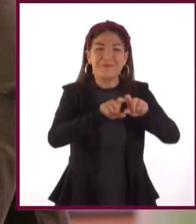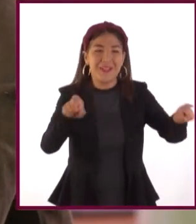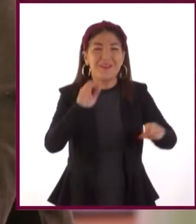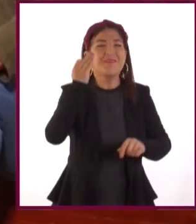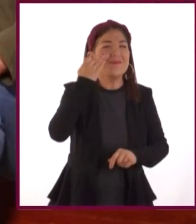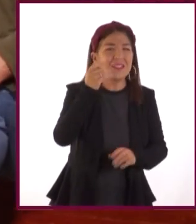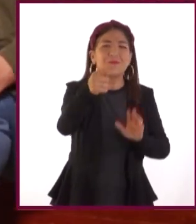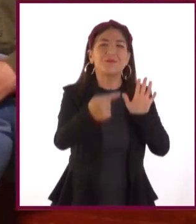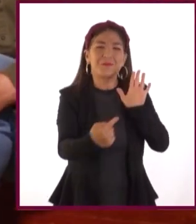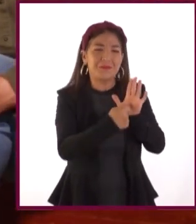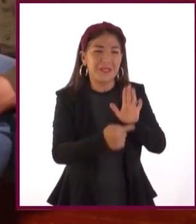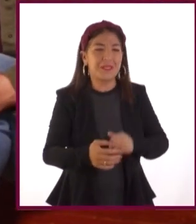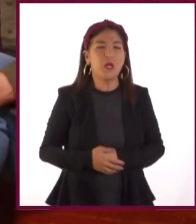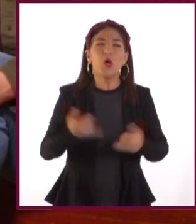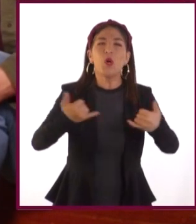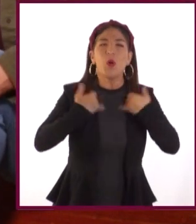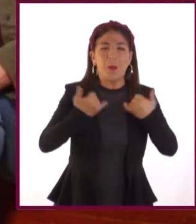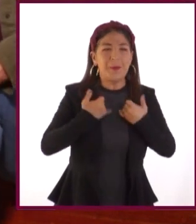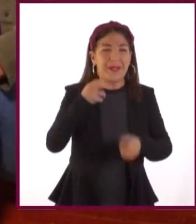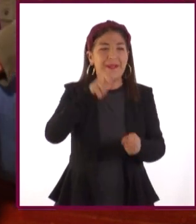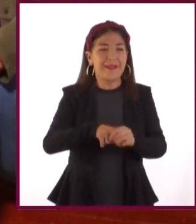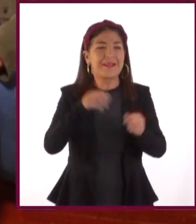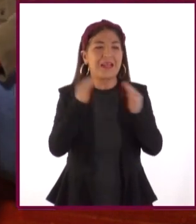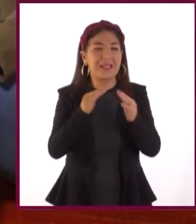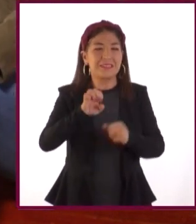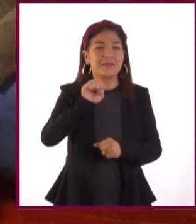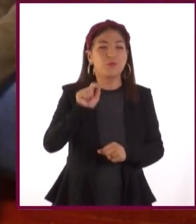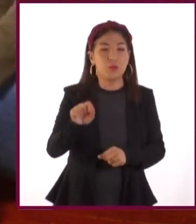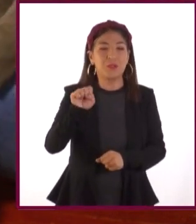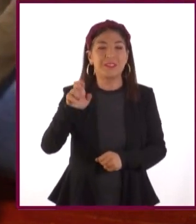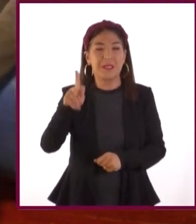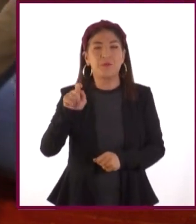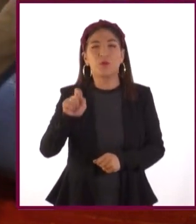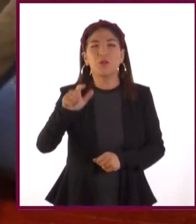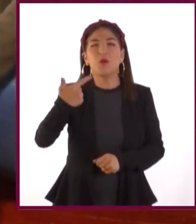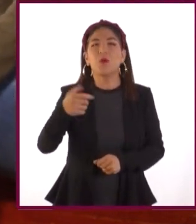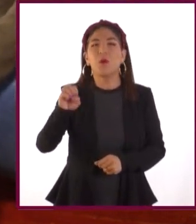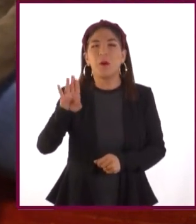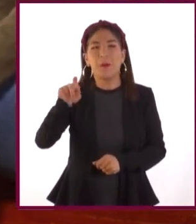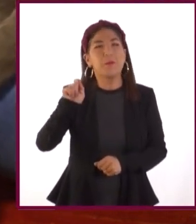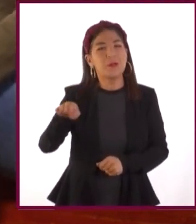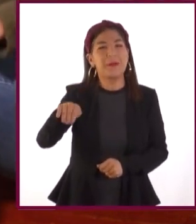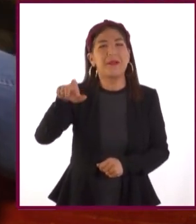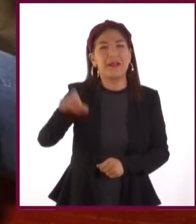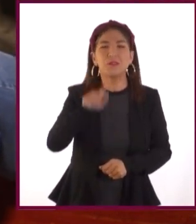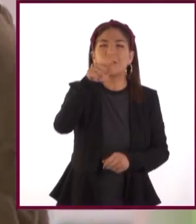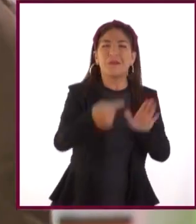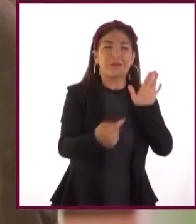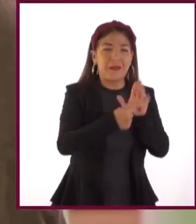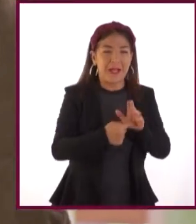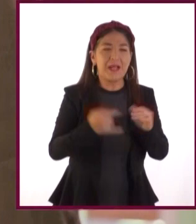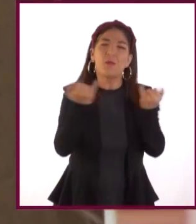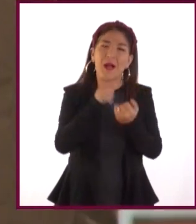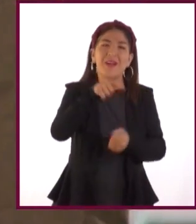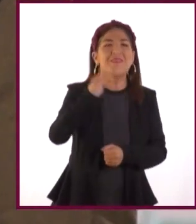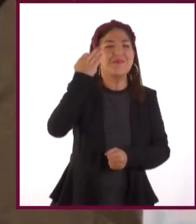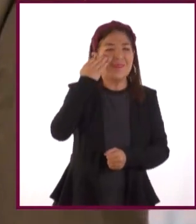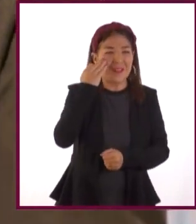que hayan aprendido algo nuevo, porque como dijo Isaac Newton, si he logrado ver más lejos, ha sido porque he subido a hombros de